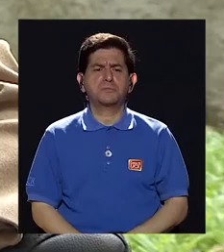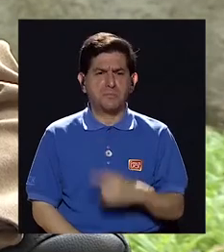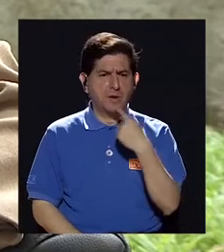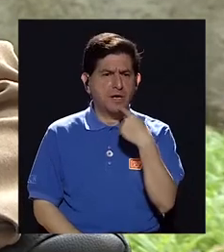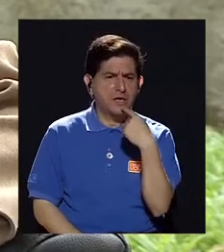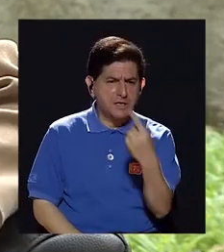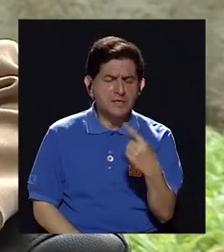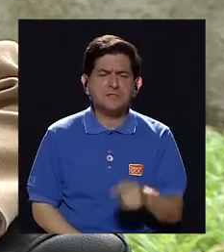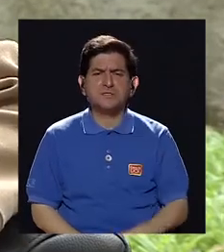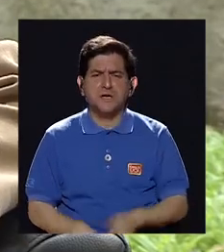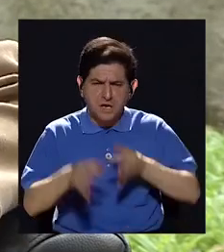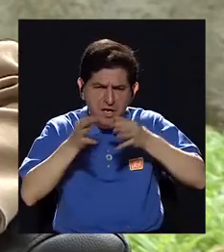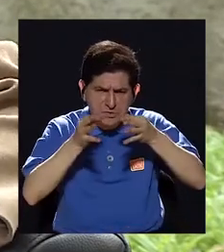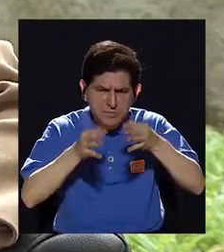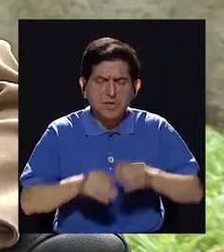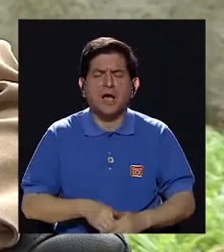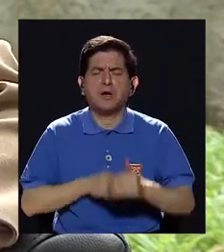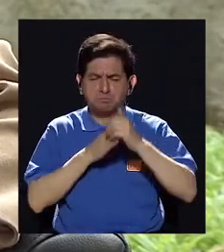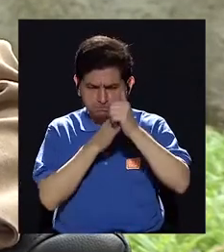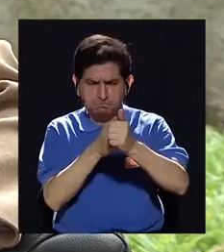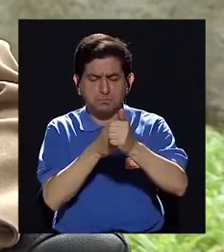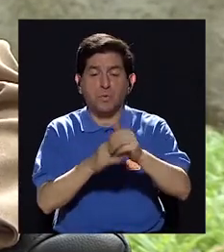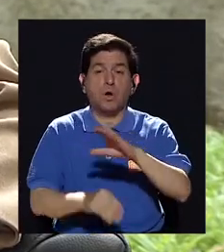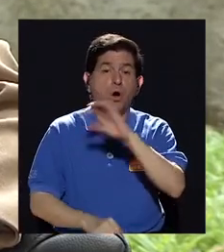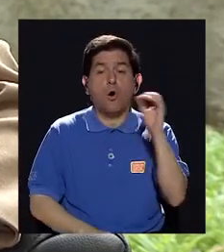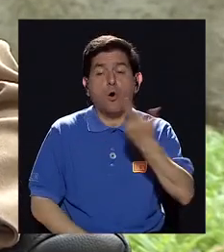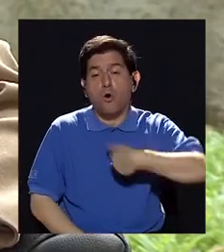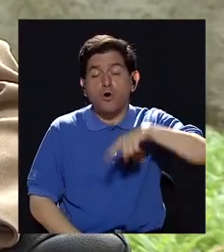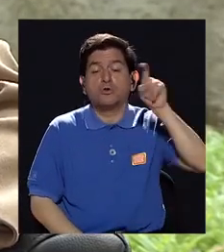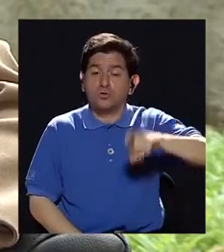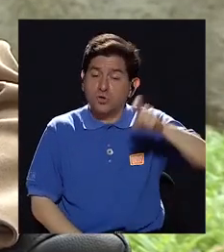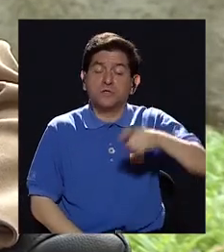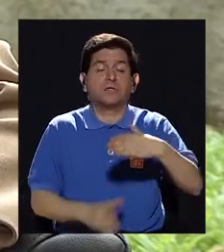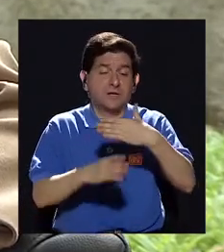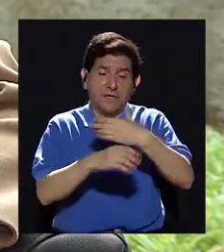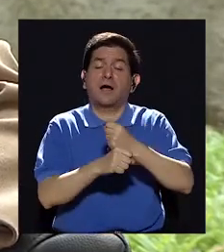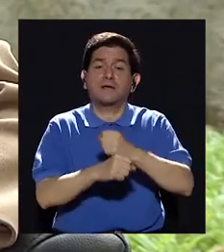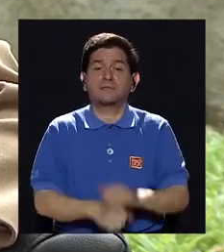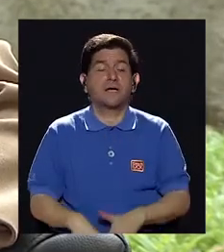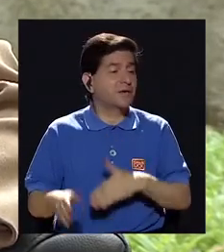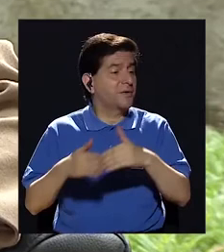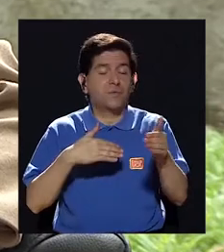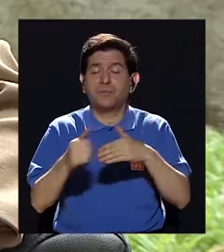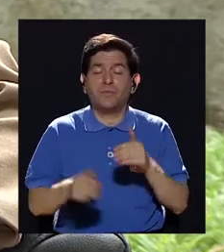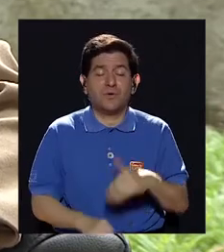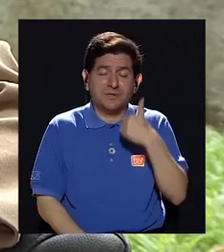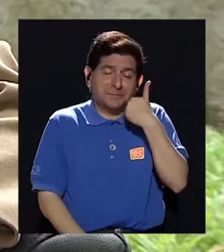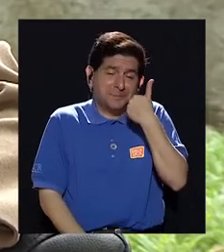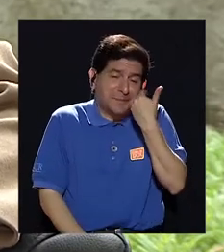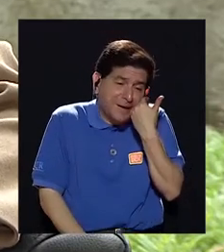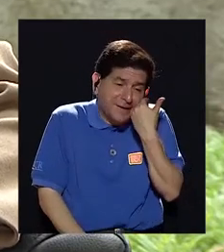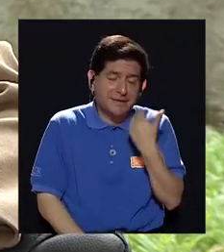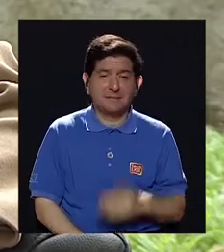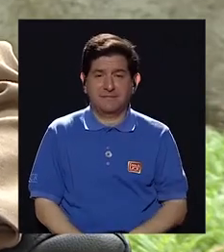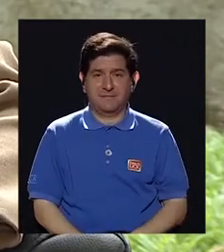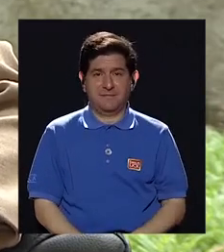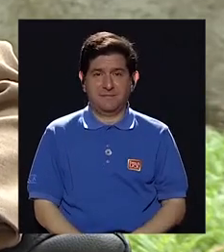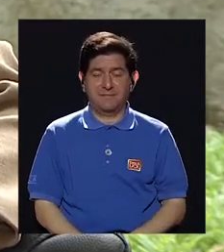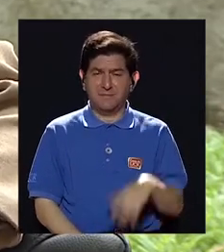seguir indicaciones, nosotros podemos dirigirlo, pero si no, pues vamos a tener que hacerlo, por más pena que nos dé